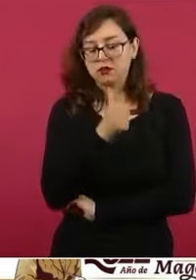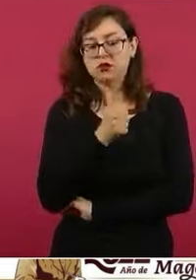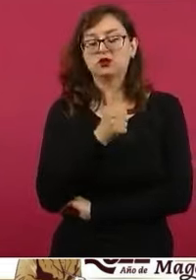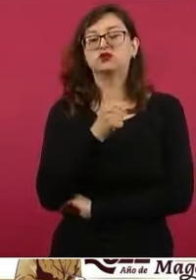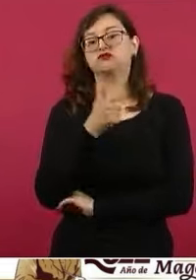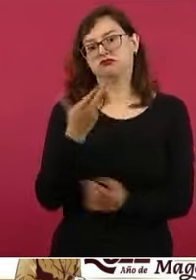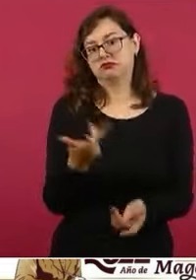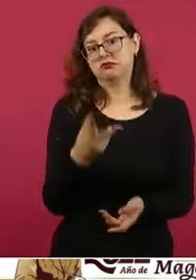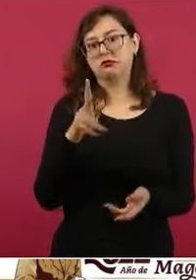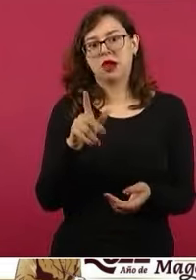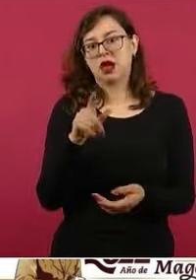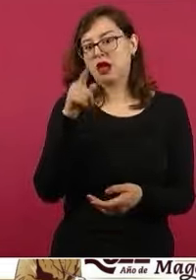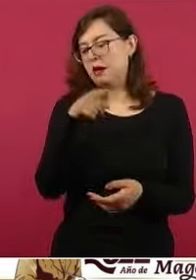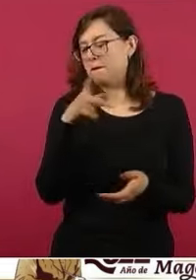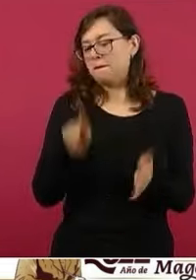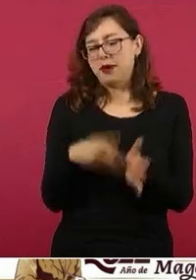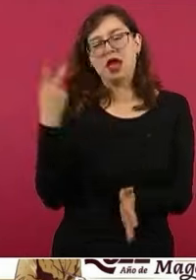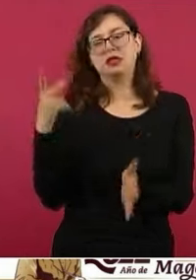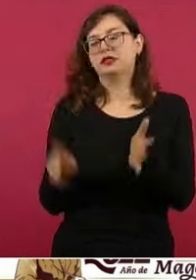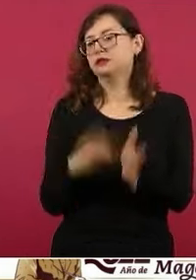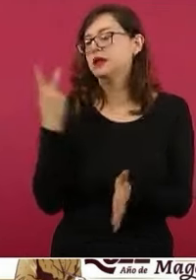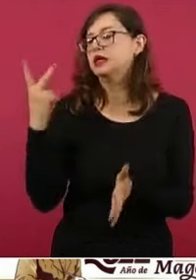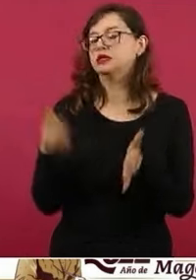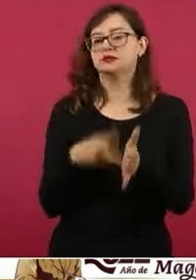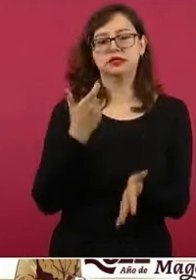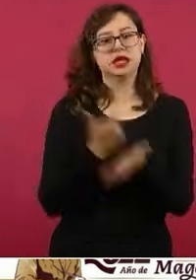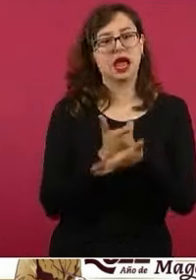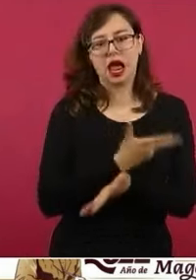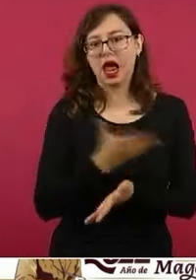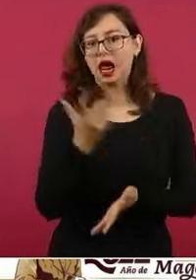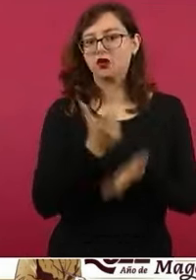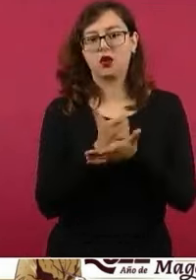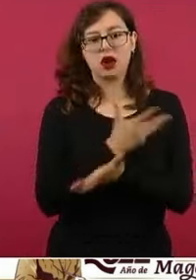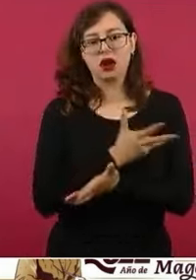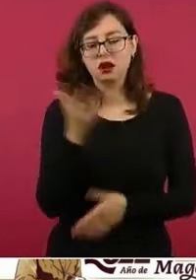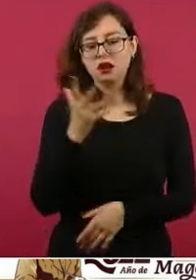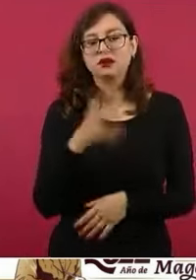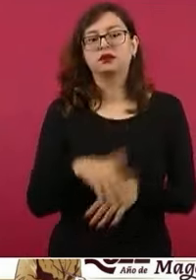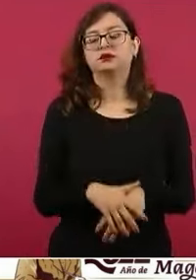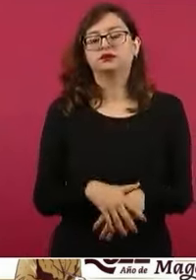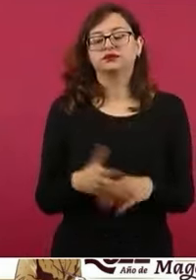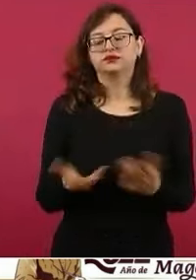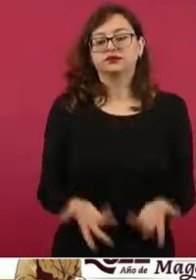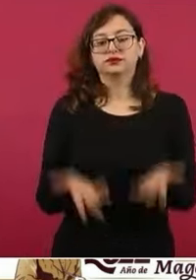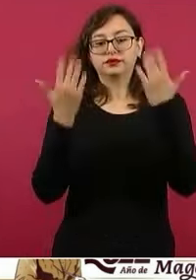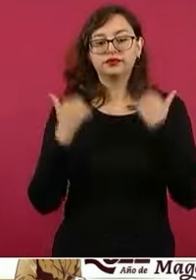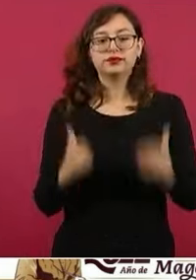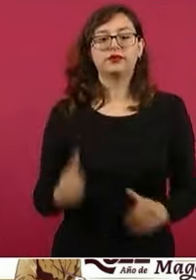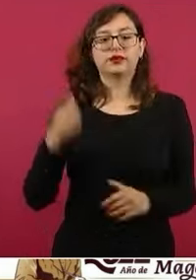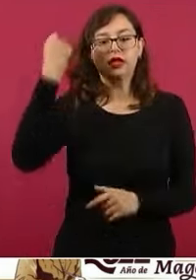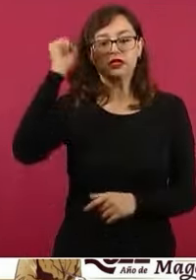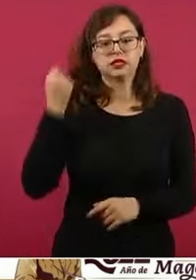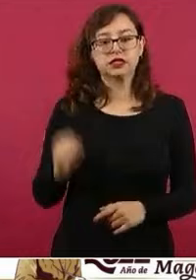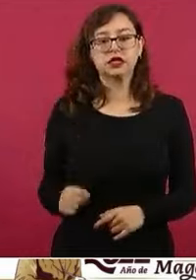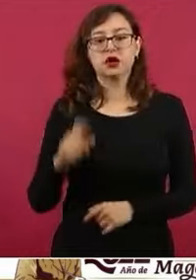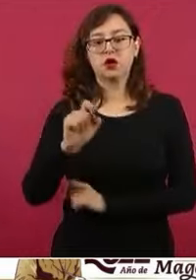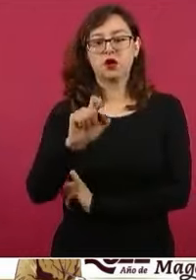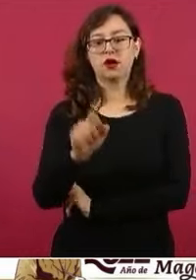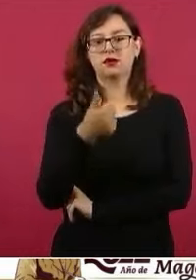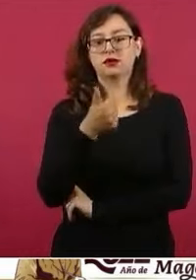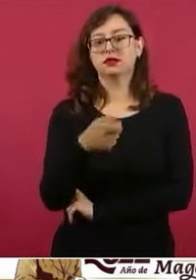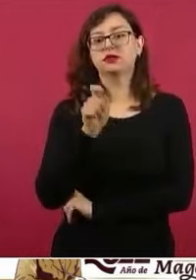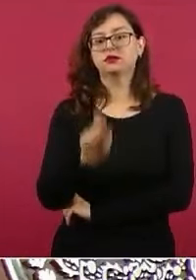esta gasolinera muy carera en varias ocasiones, y su gaso en $26.49, precio al